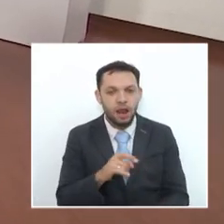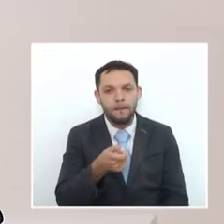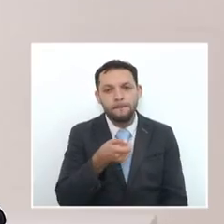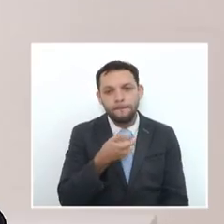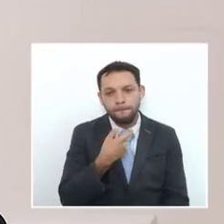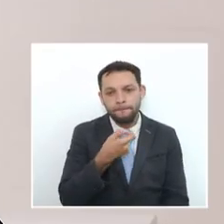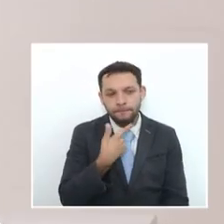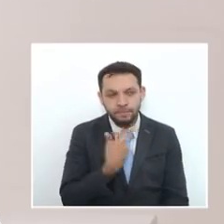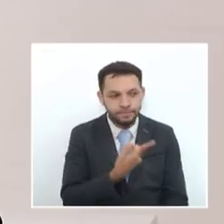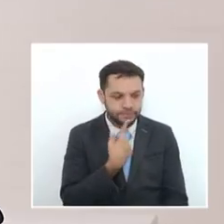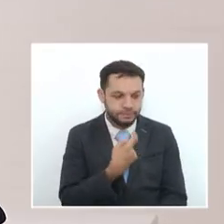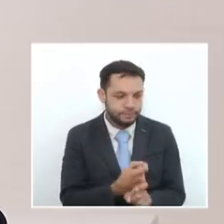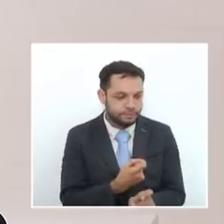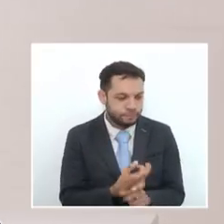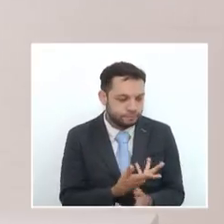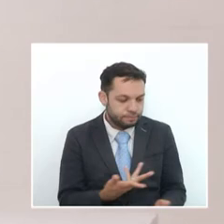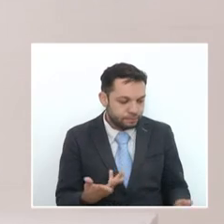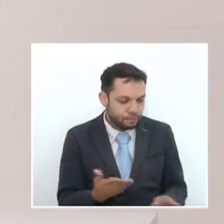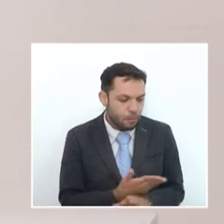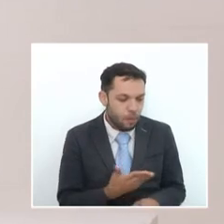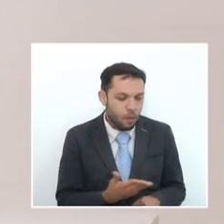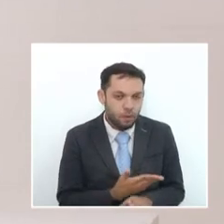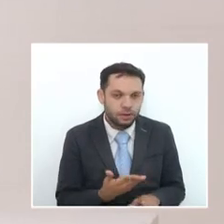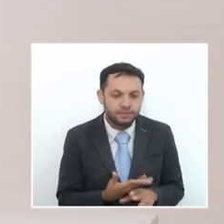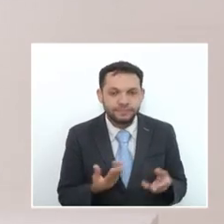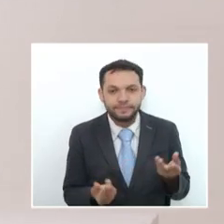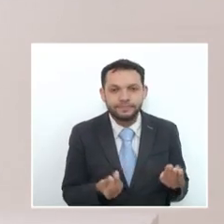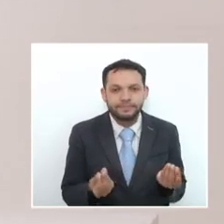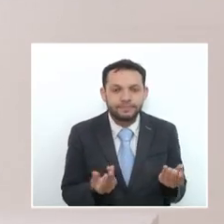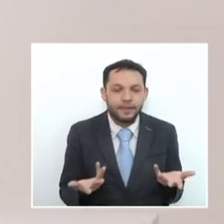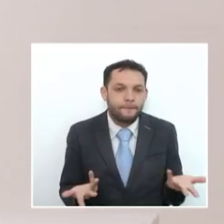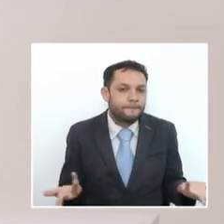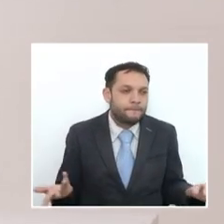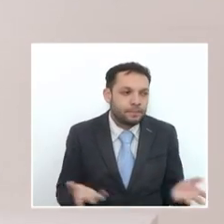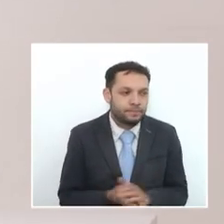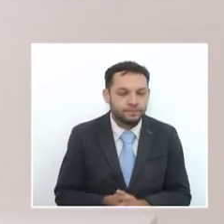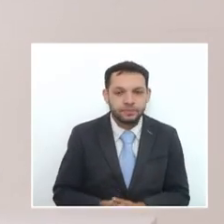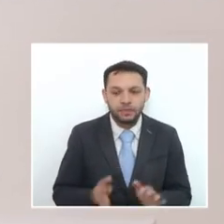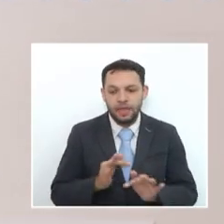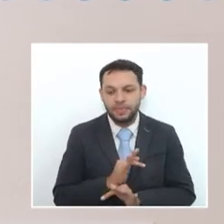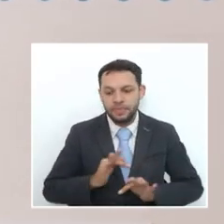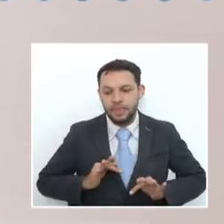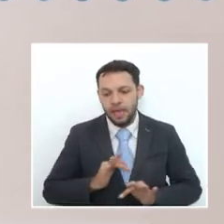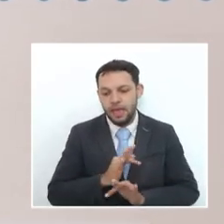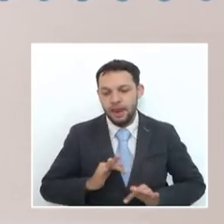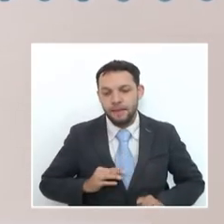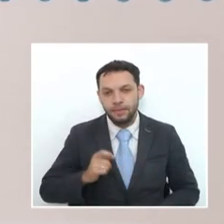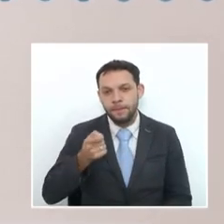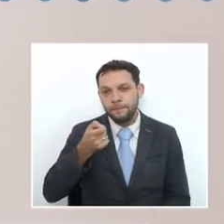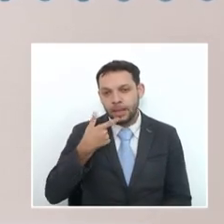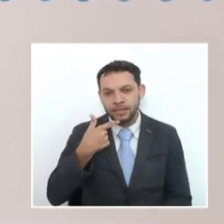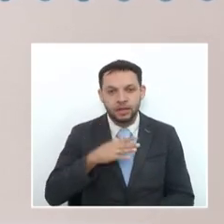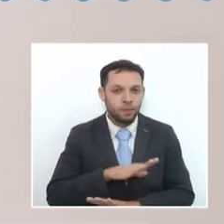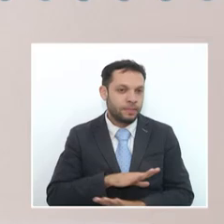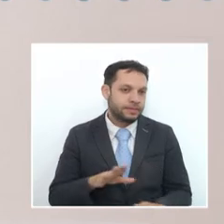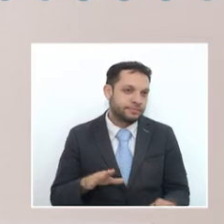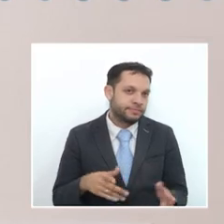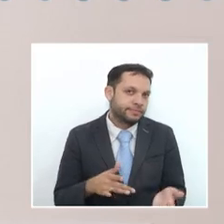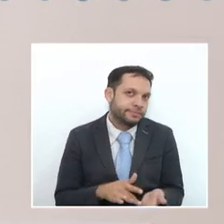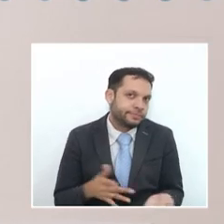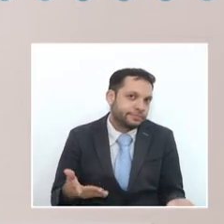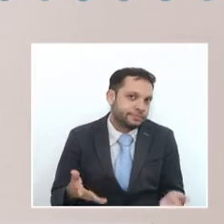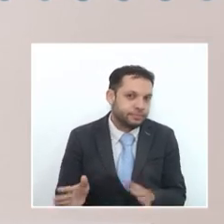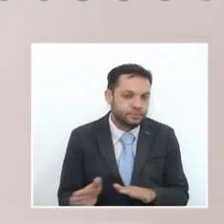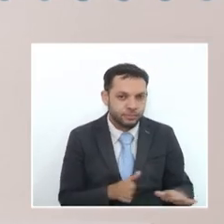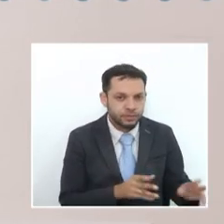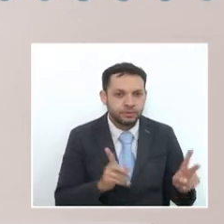yo qué puedo hacer allí. No, terapia y acetaminofén. Y también quiero saber si la vitamina que presentaron